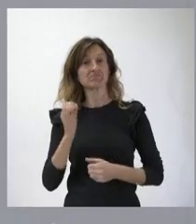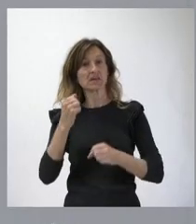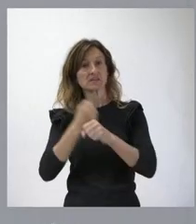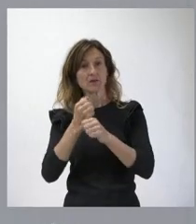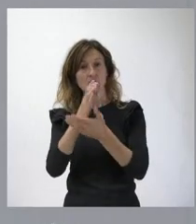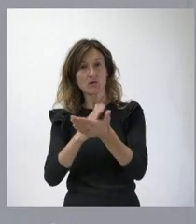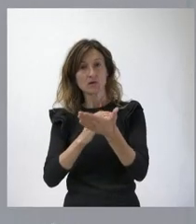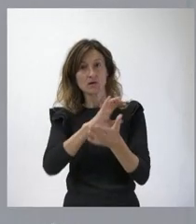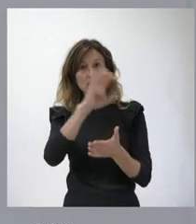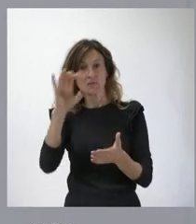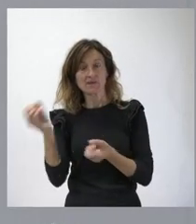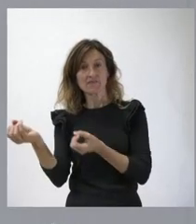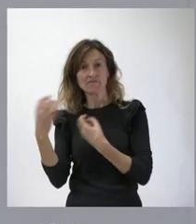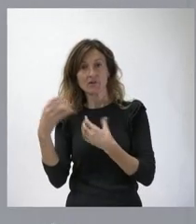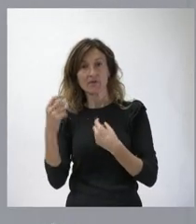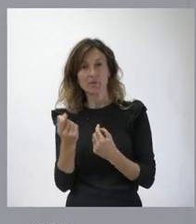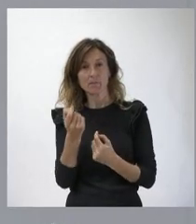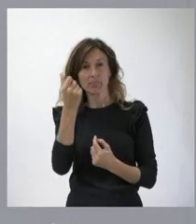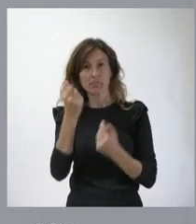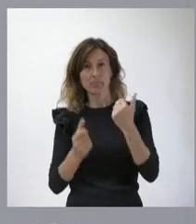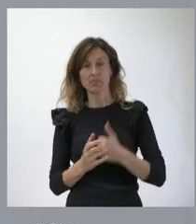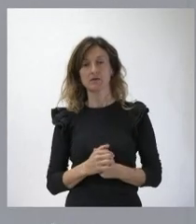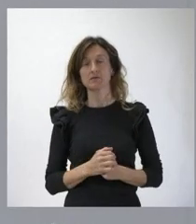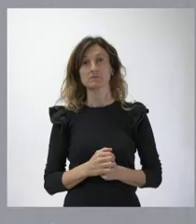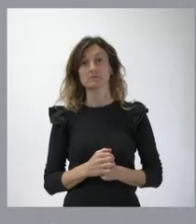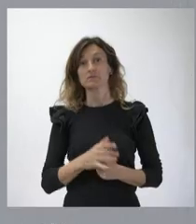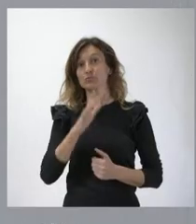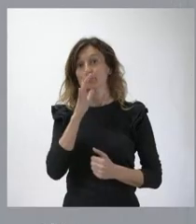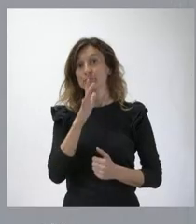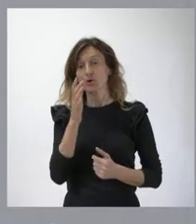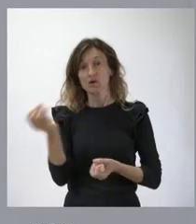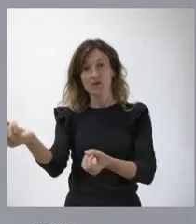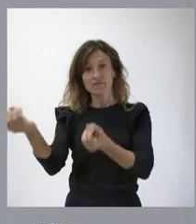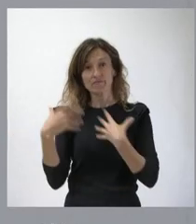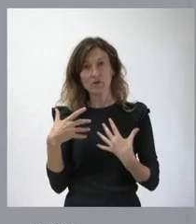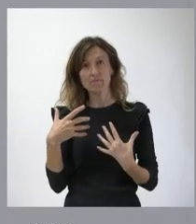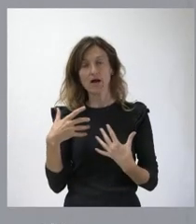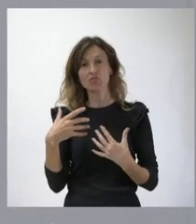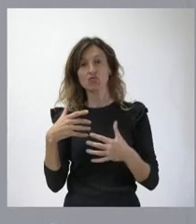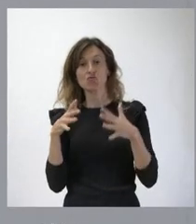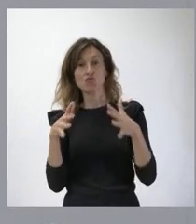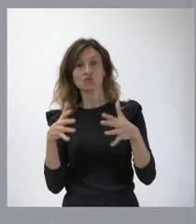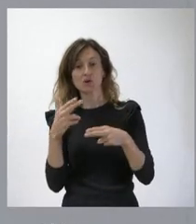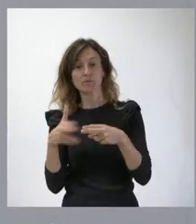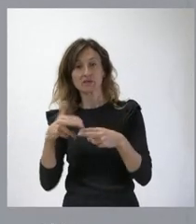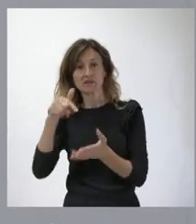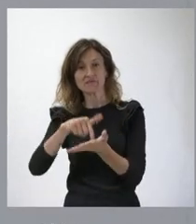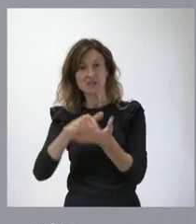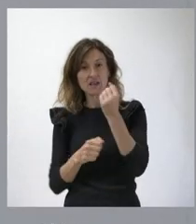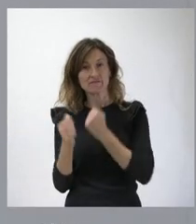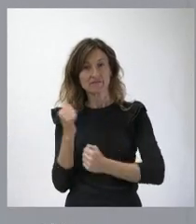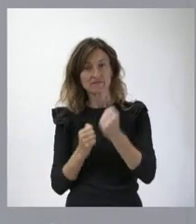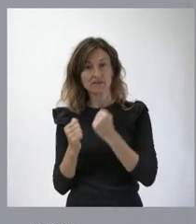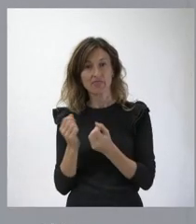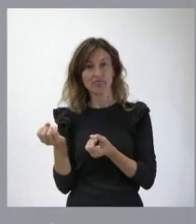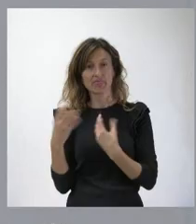comunidades autónomas con una información muy escasa porque se nos ha informado en el consejo de política fiscal y financiera